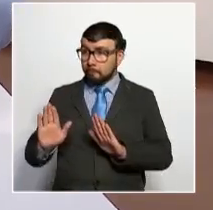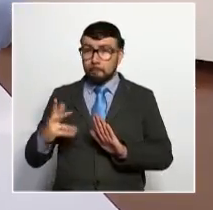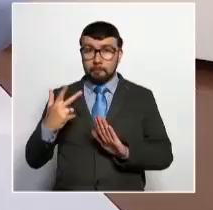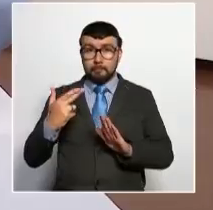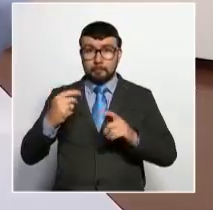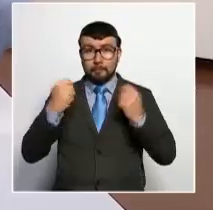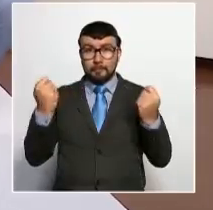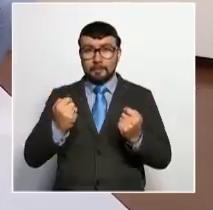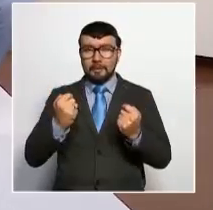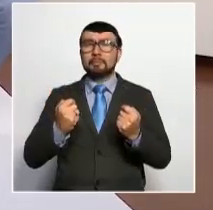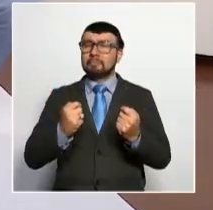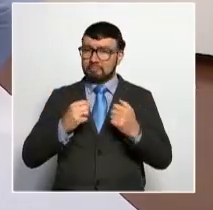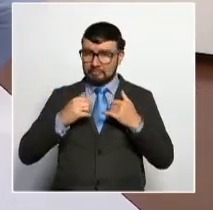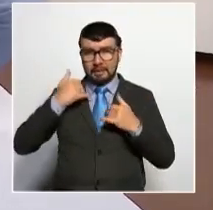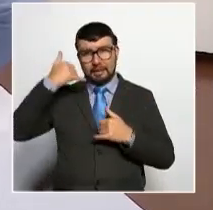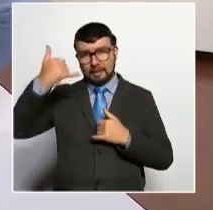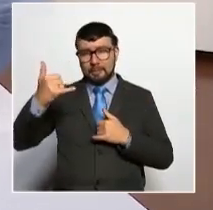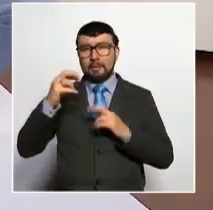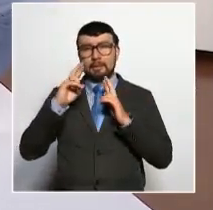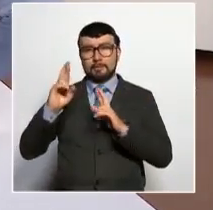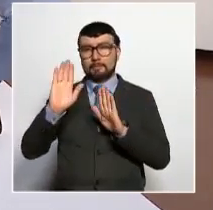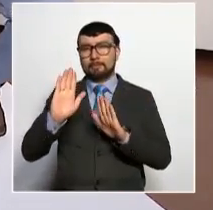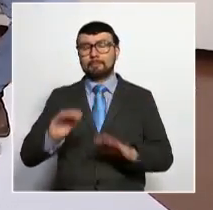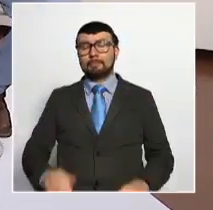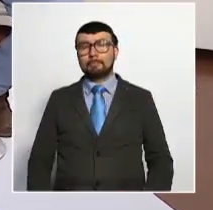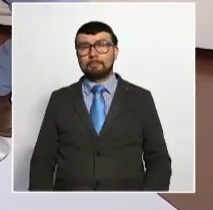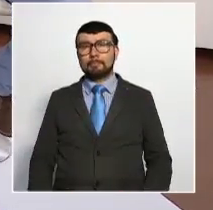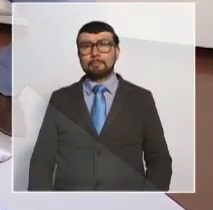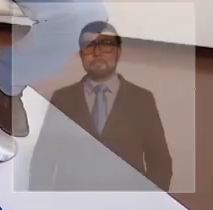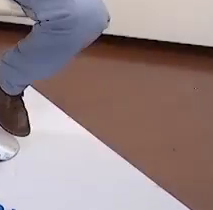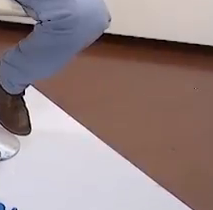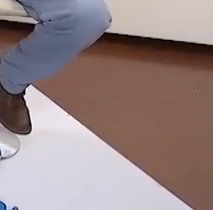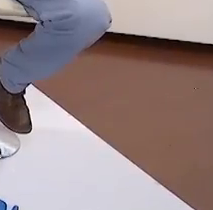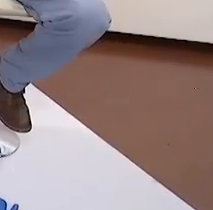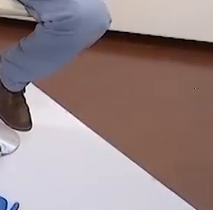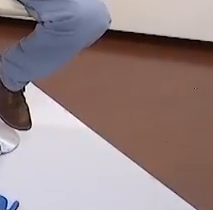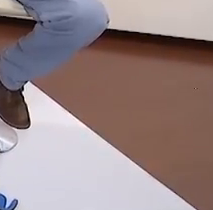comerciales y después de este tendrá la respuesta, ya regresamos.